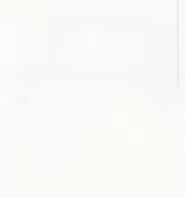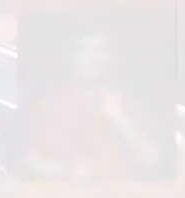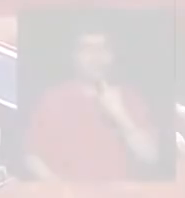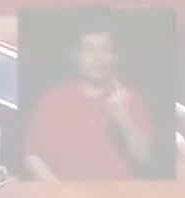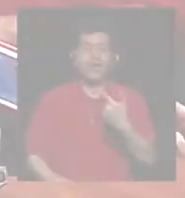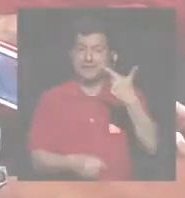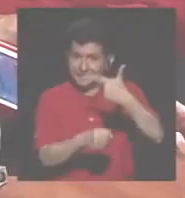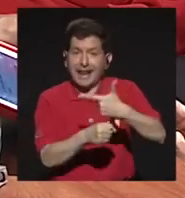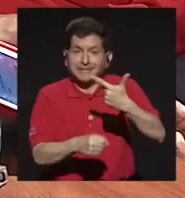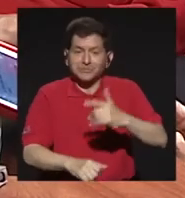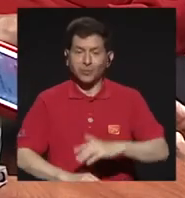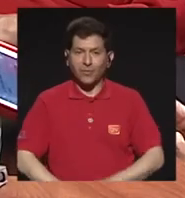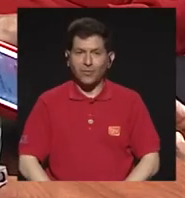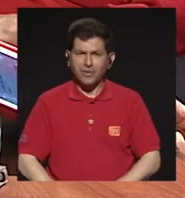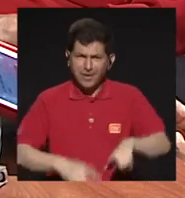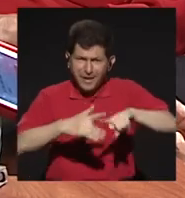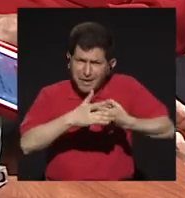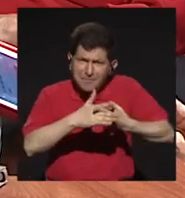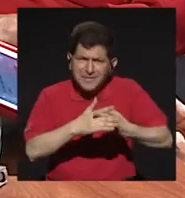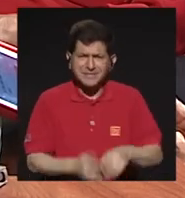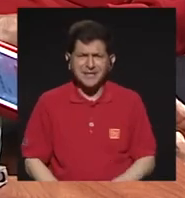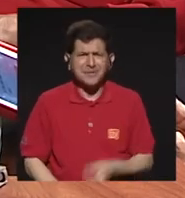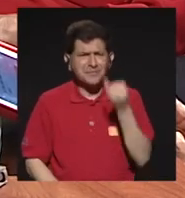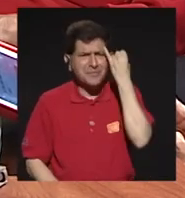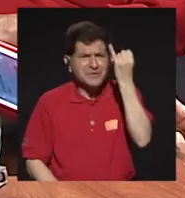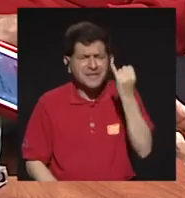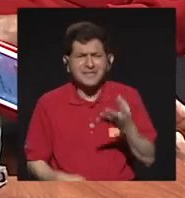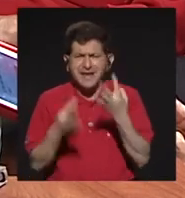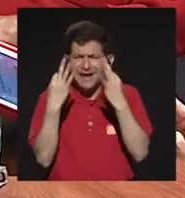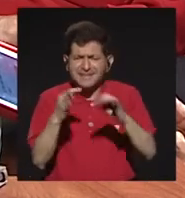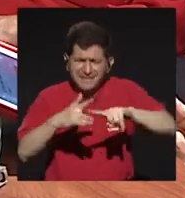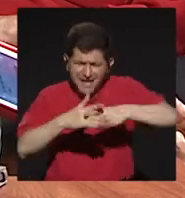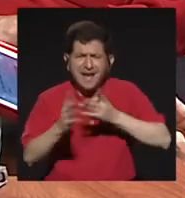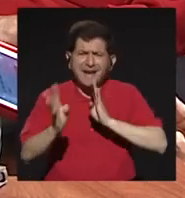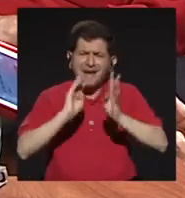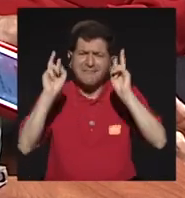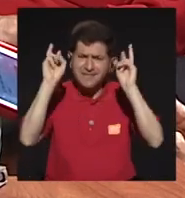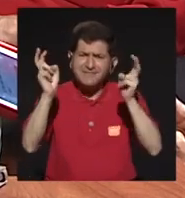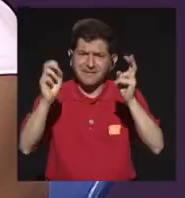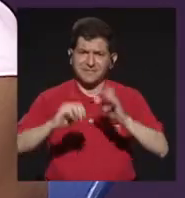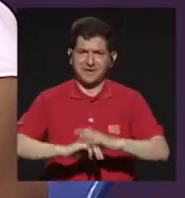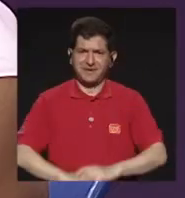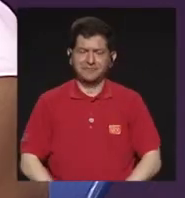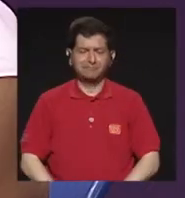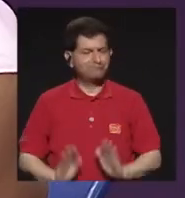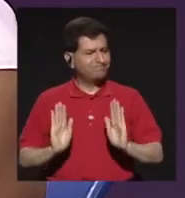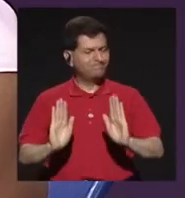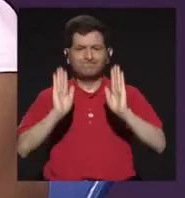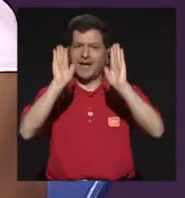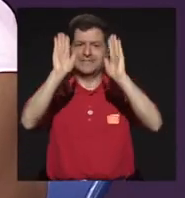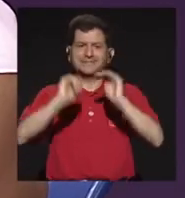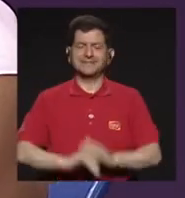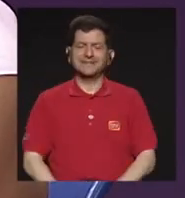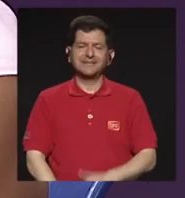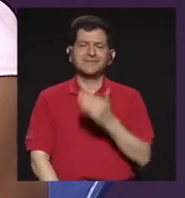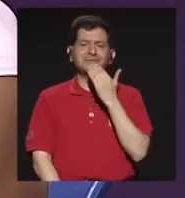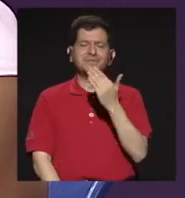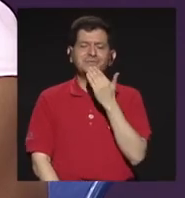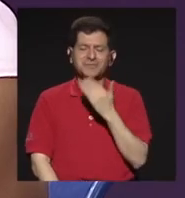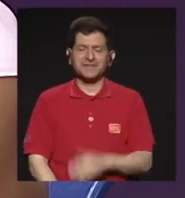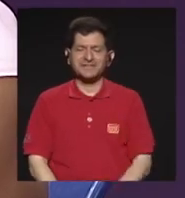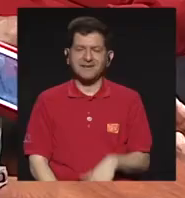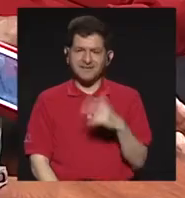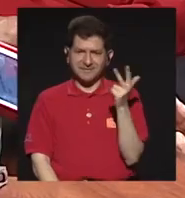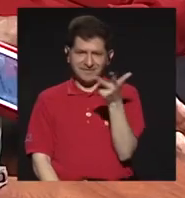Lesco. Empecemos, es una iniciativa para comenzar a hablar del tema. Excelente. Muchas gracias,